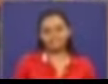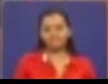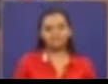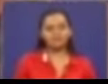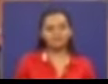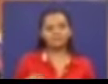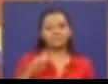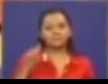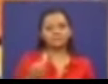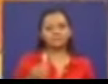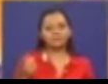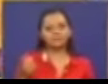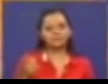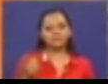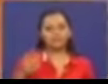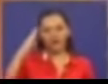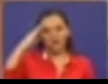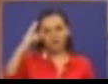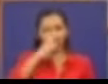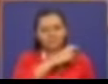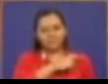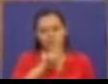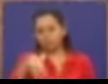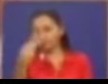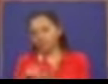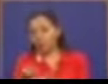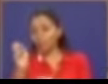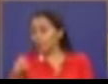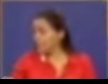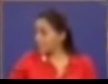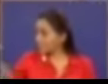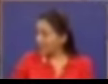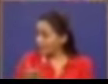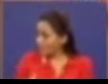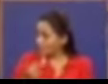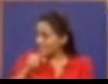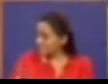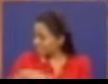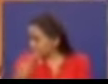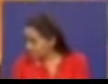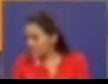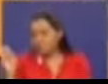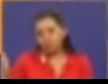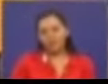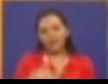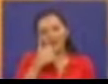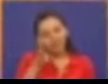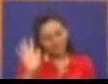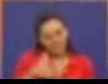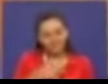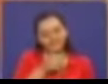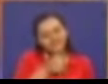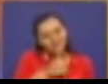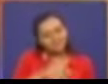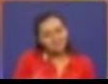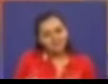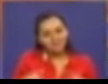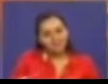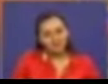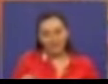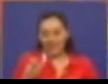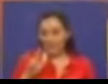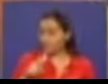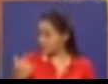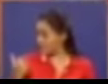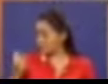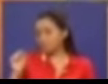repente sale el mayor Marco Montenegro, se puede caer, el Masi que necesito arraditas. Entonces hay que ser prudente. Arturo,